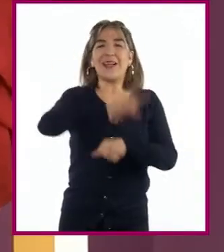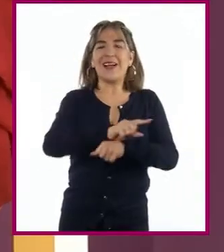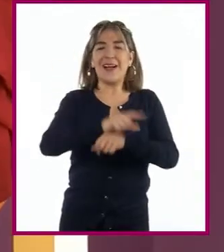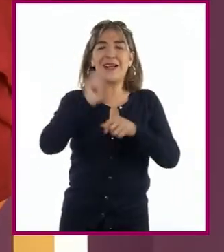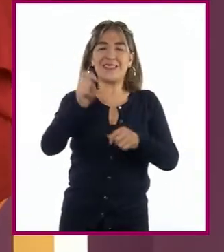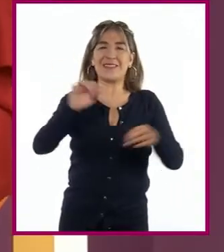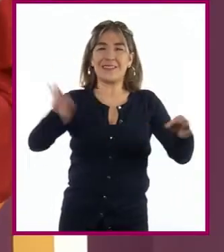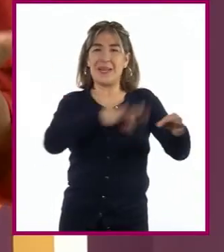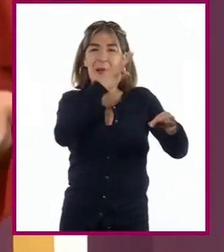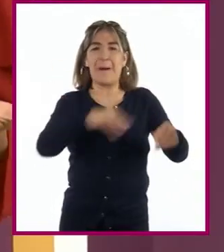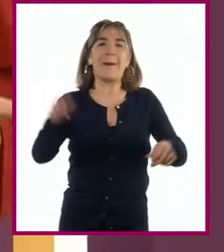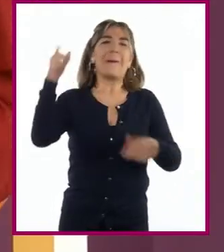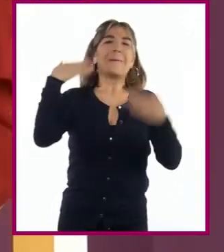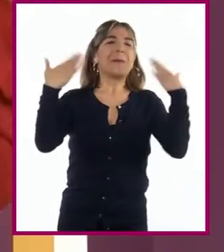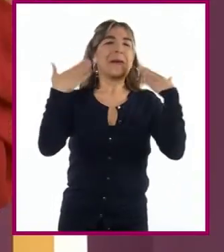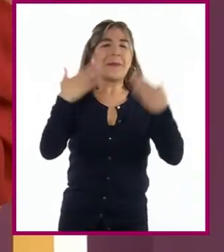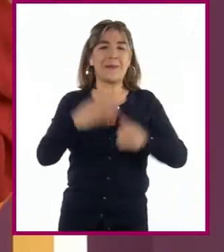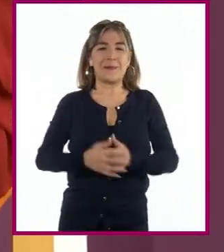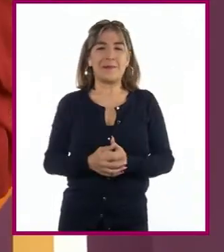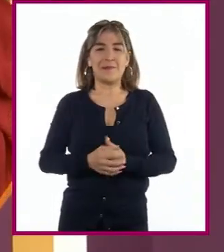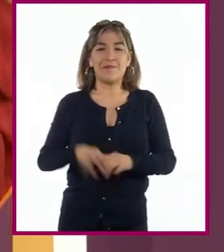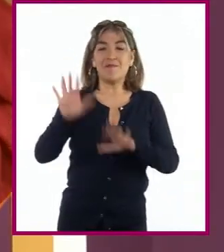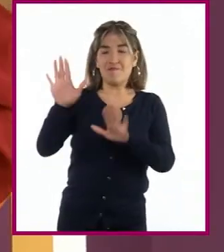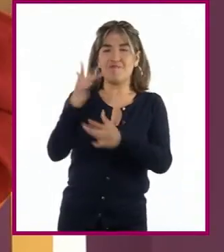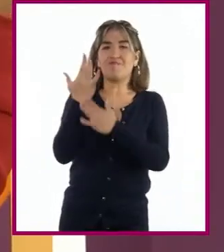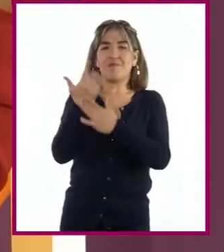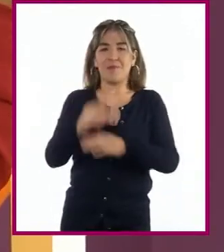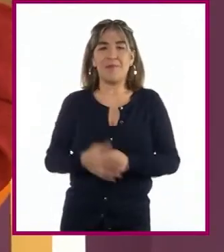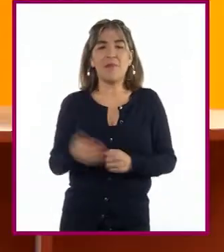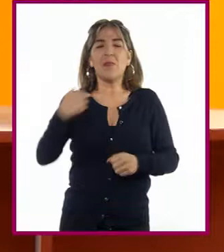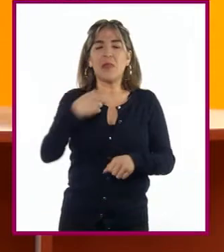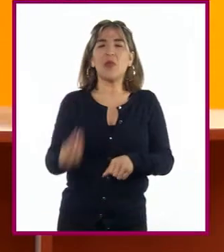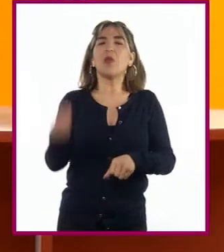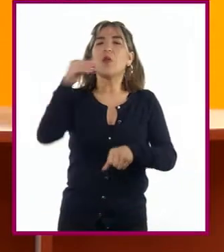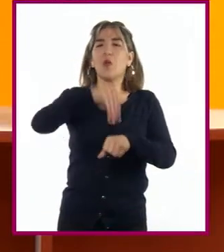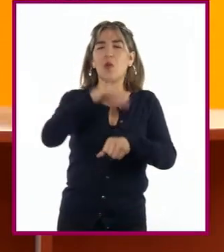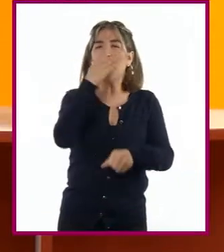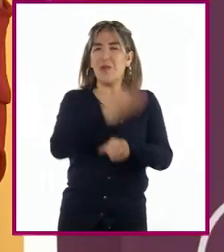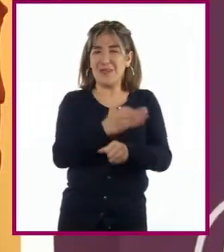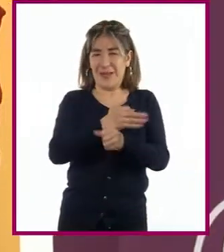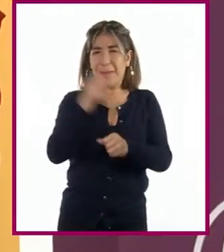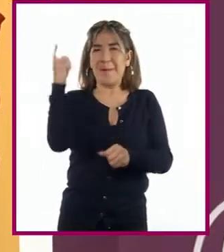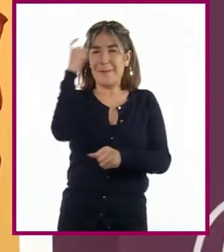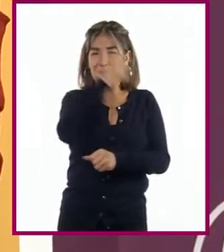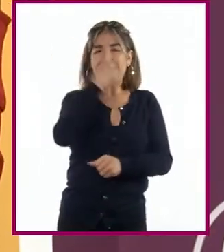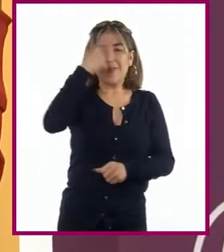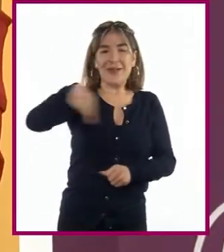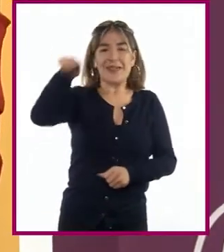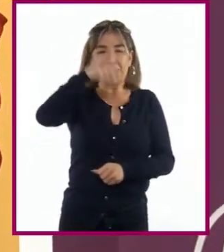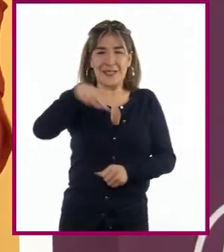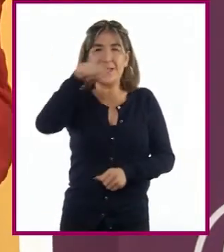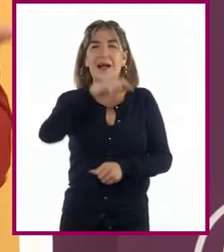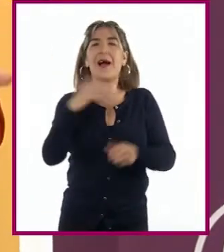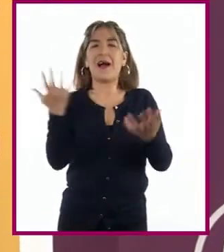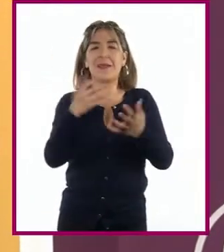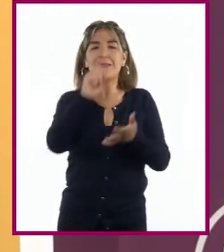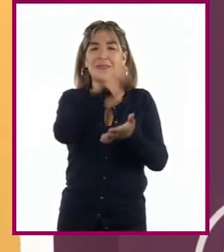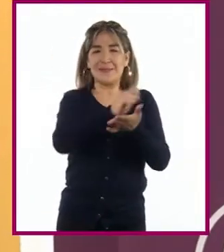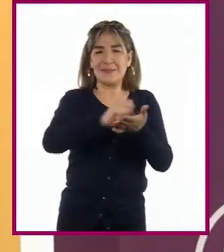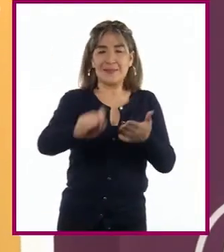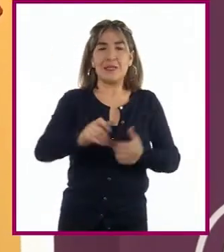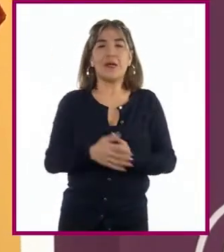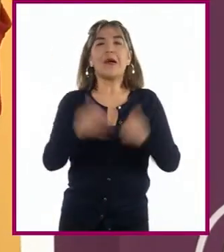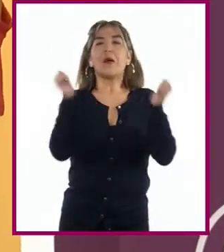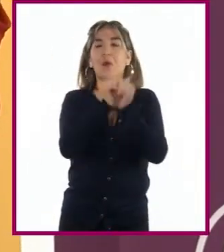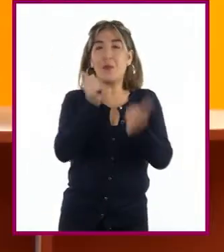Vivaldi. Pero espera, se me ocurre hacerlo un poco más difícil para ti y nuestros alumnos. Con ayuda